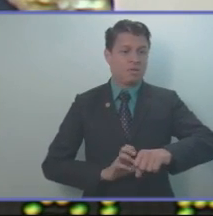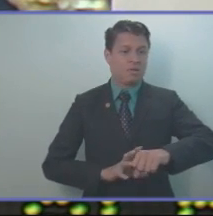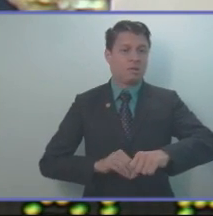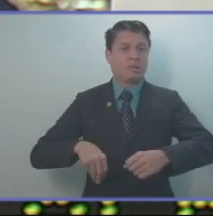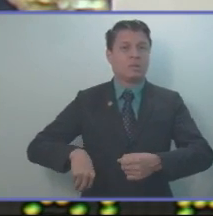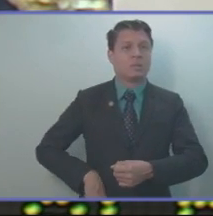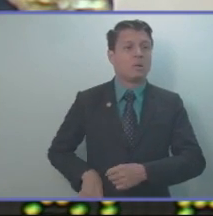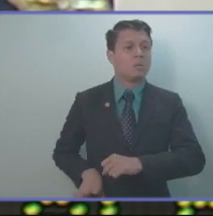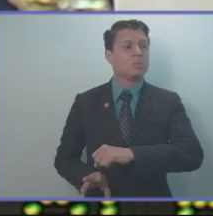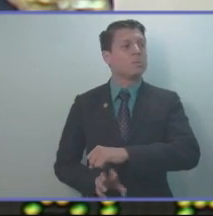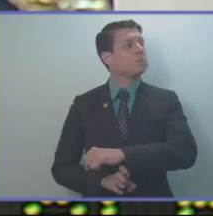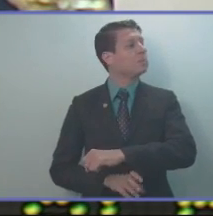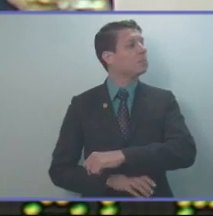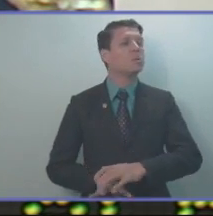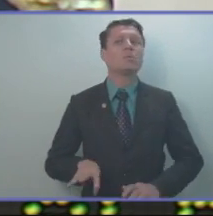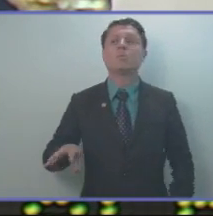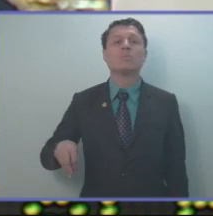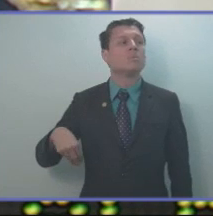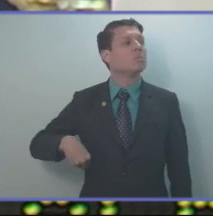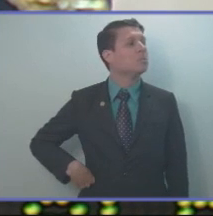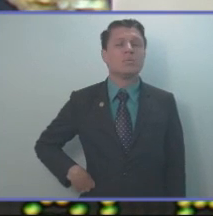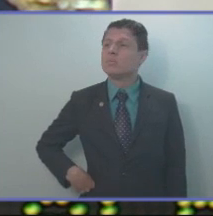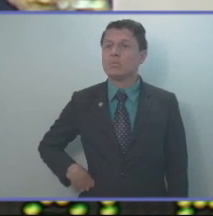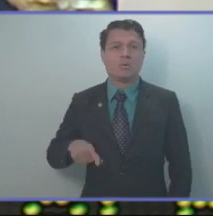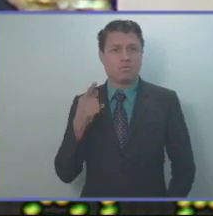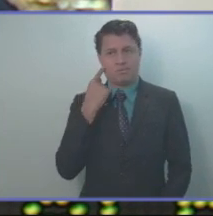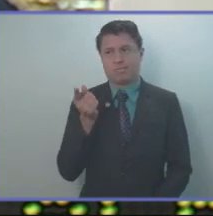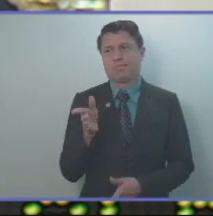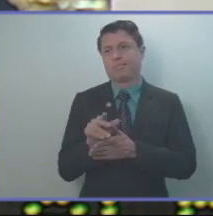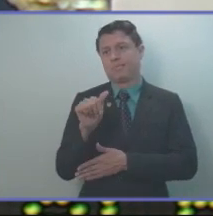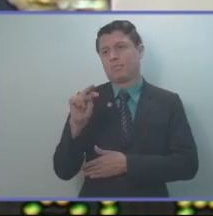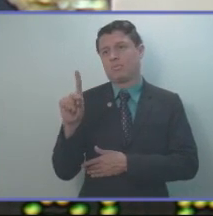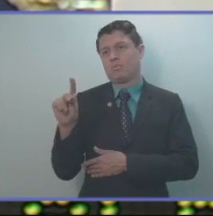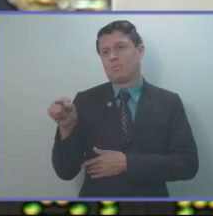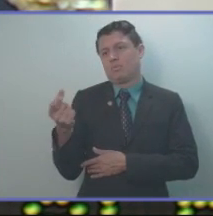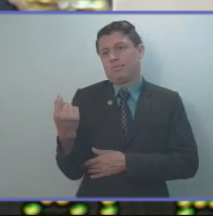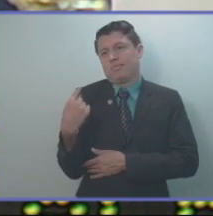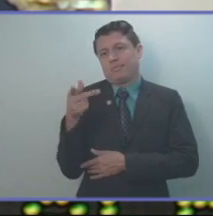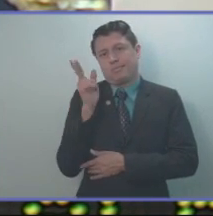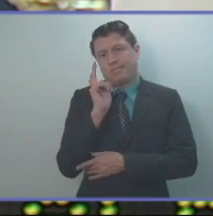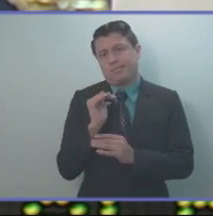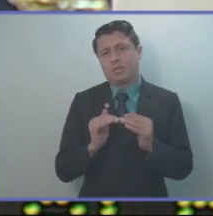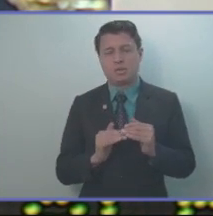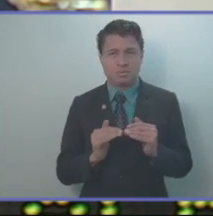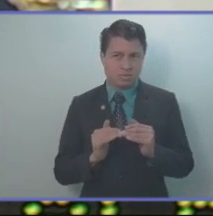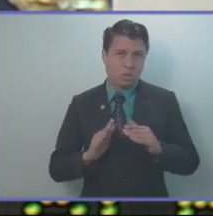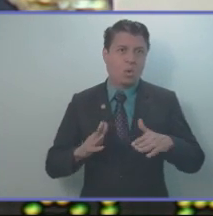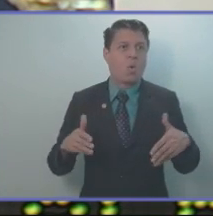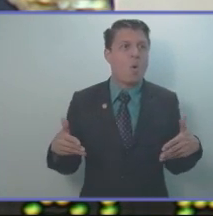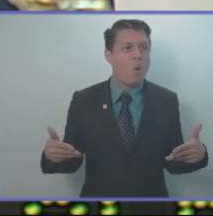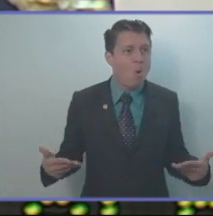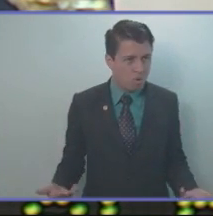habido en esta institución. Y hace poco hemos escuchado también cómo